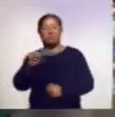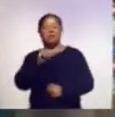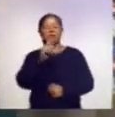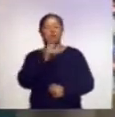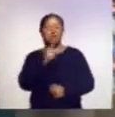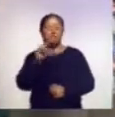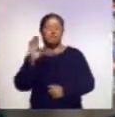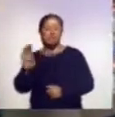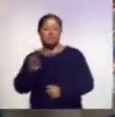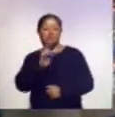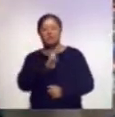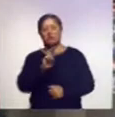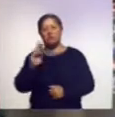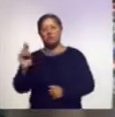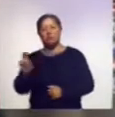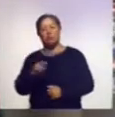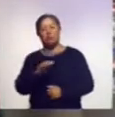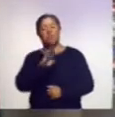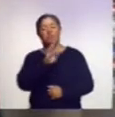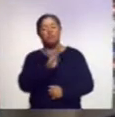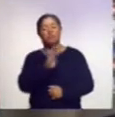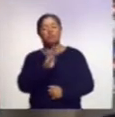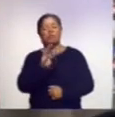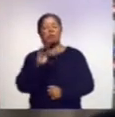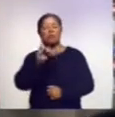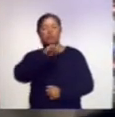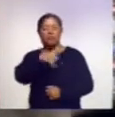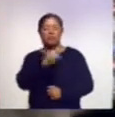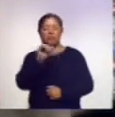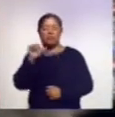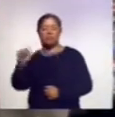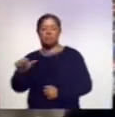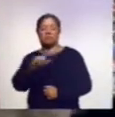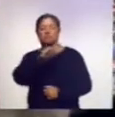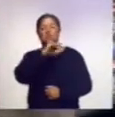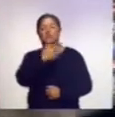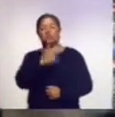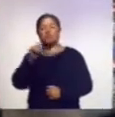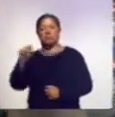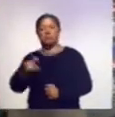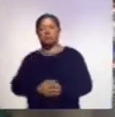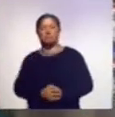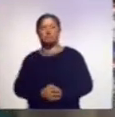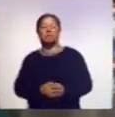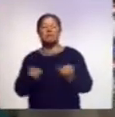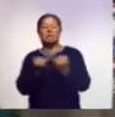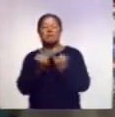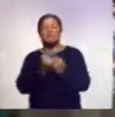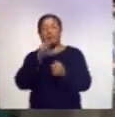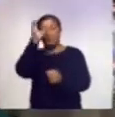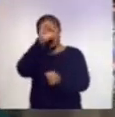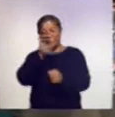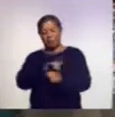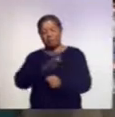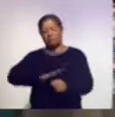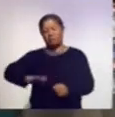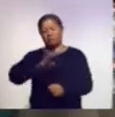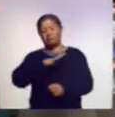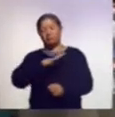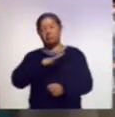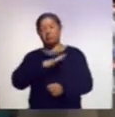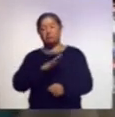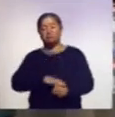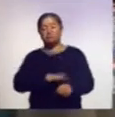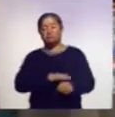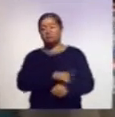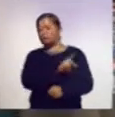Barraza, Río Roma, Bronco, Julián Álvarez y Gloria Trevi. Además, en el ámbito cultural se va a ofertar a los